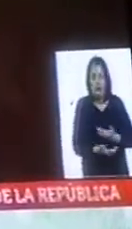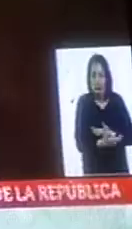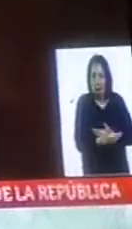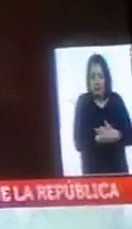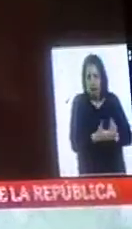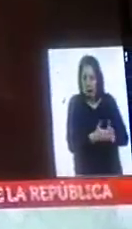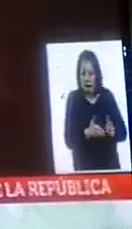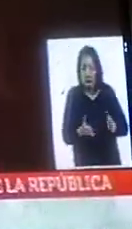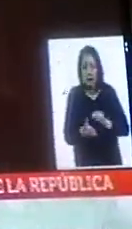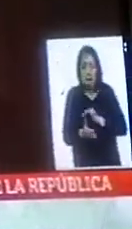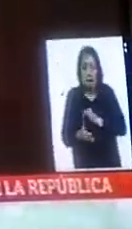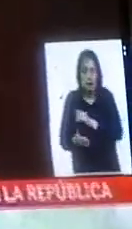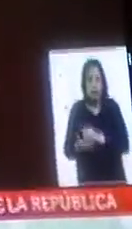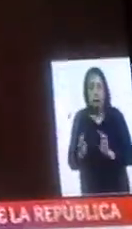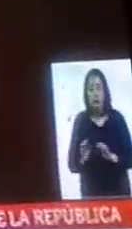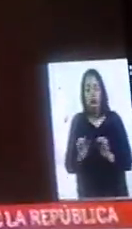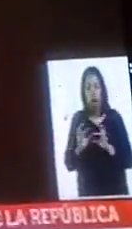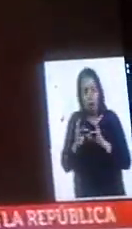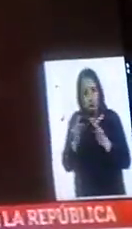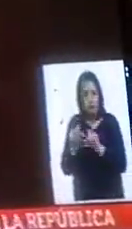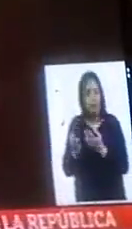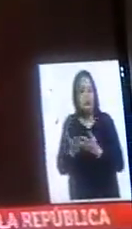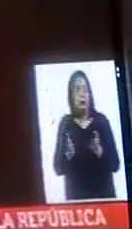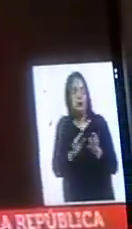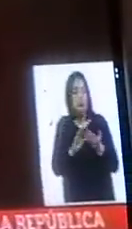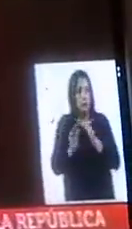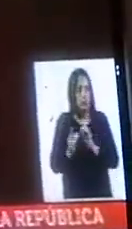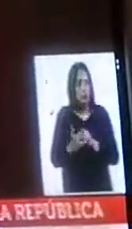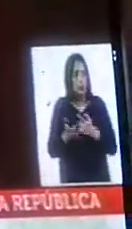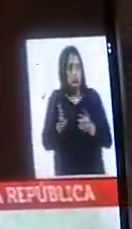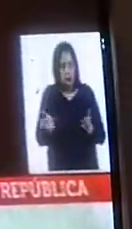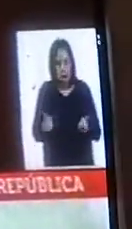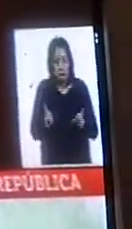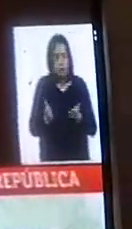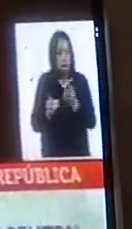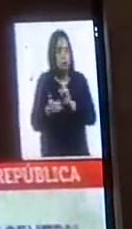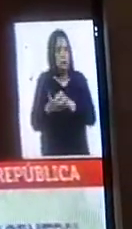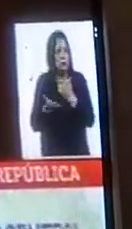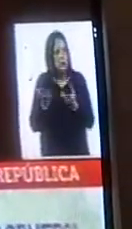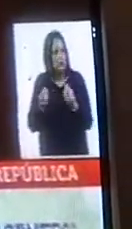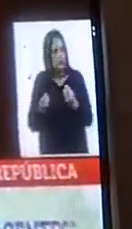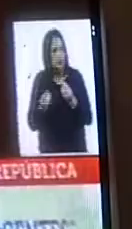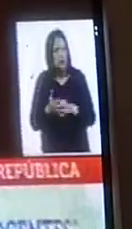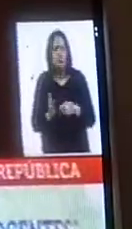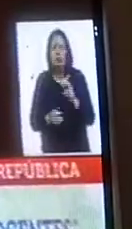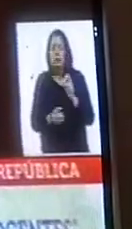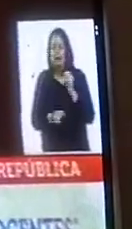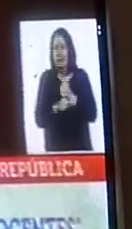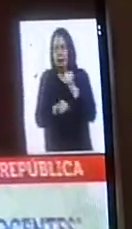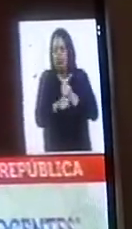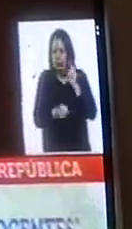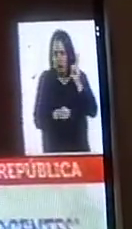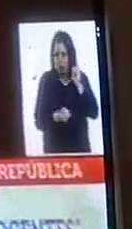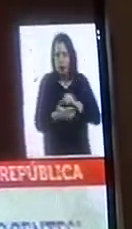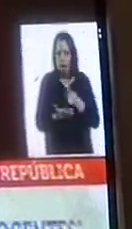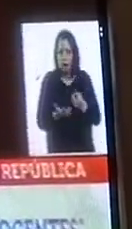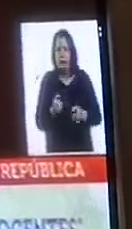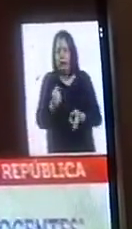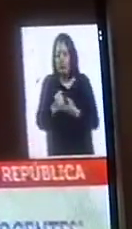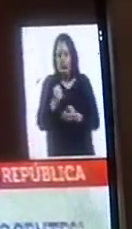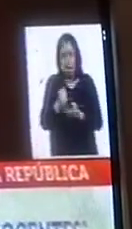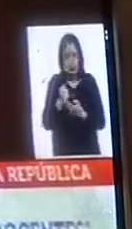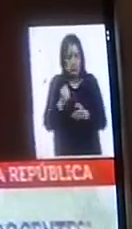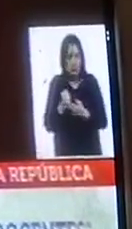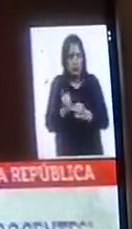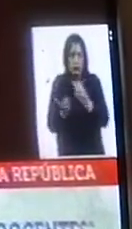de familias y comunidades el impulso del mejoramiento del desempeño de docentes garantizar que